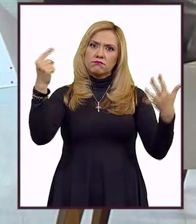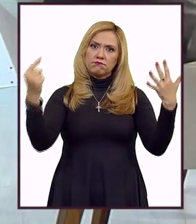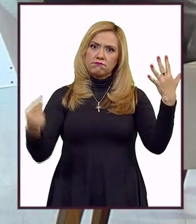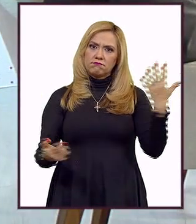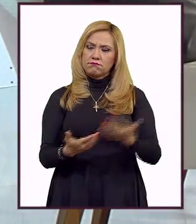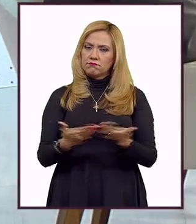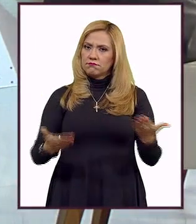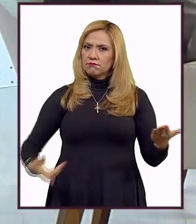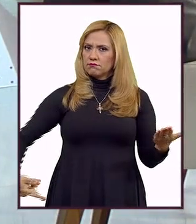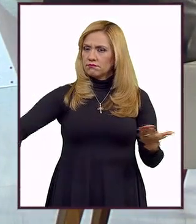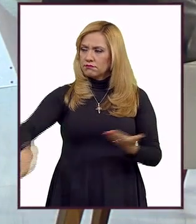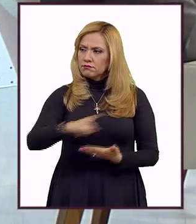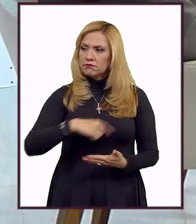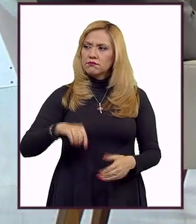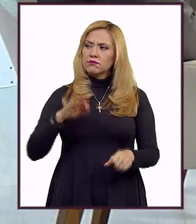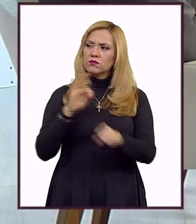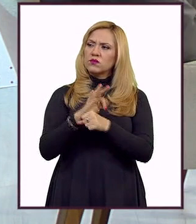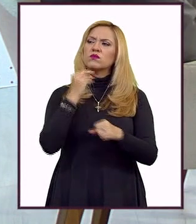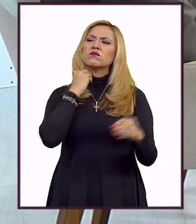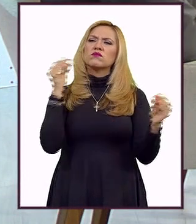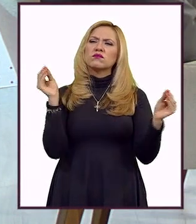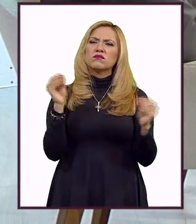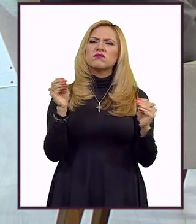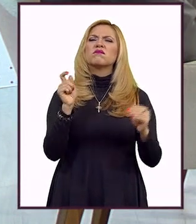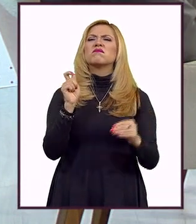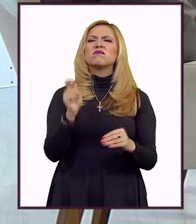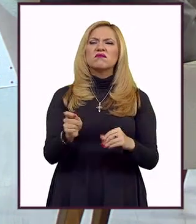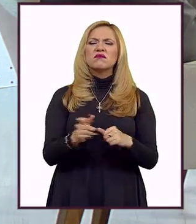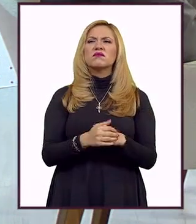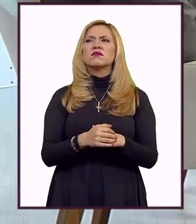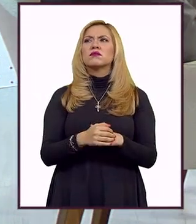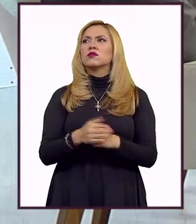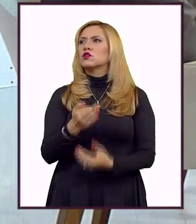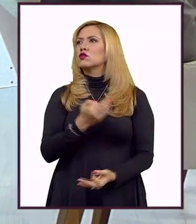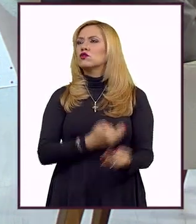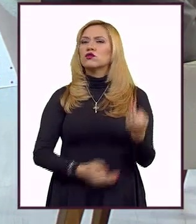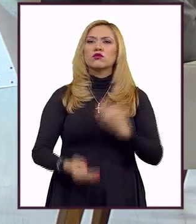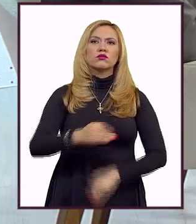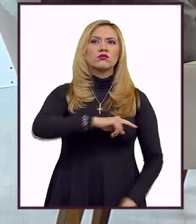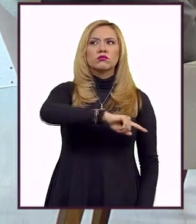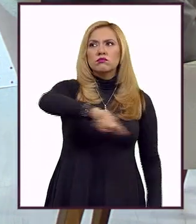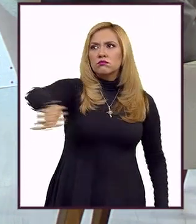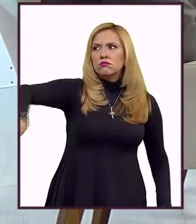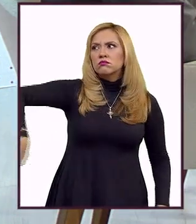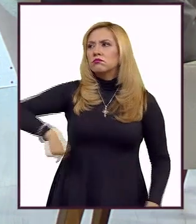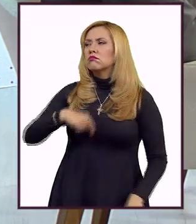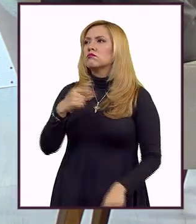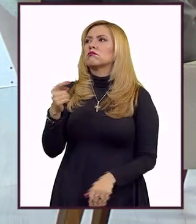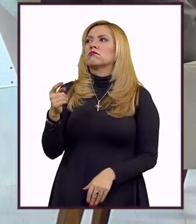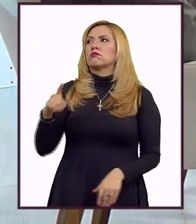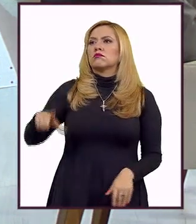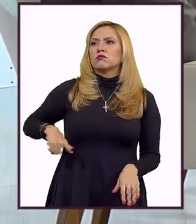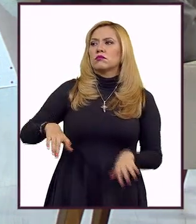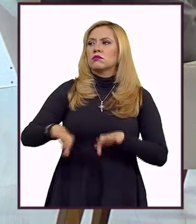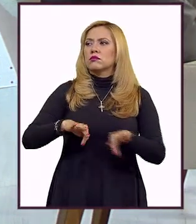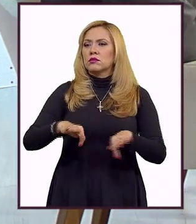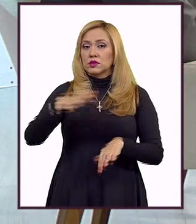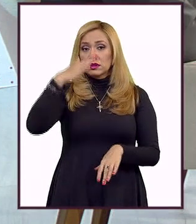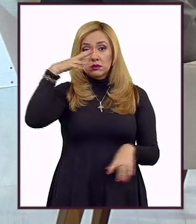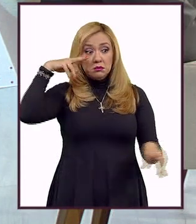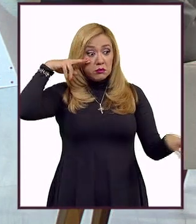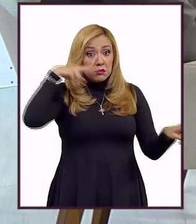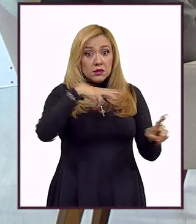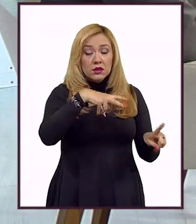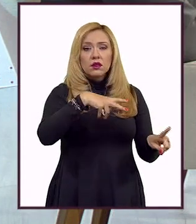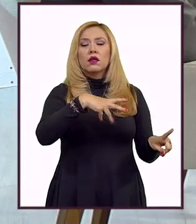de las y los defensores públicos federales, ¿no? Que es que todo servidor público o servidora pública que tenga conocimiento tiene la obligación,